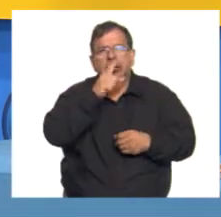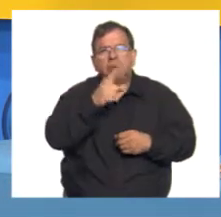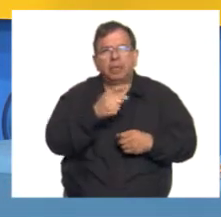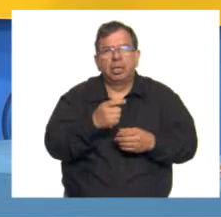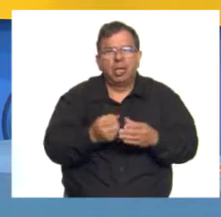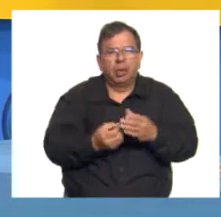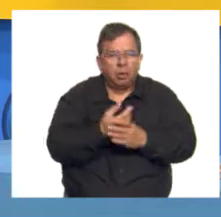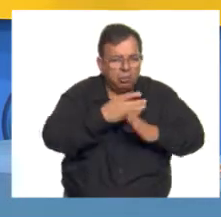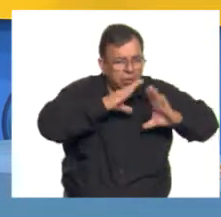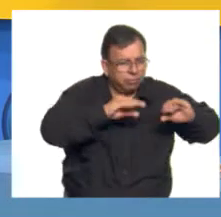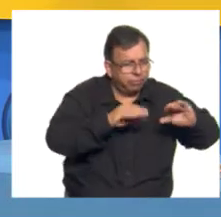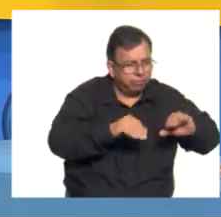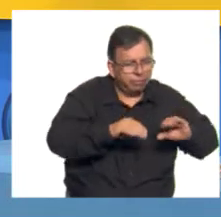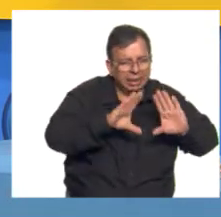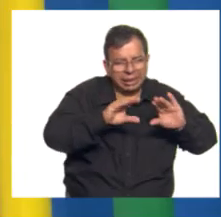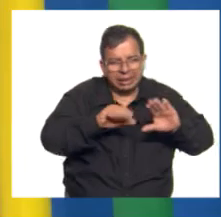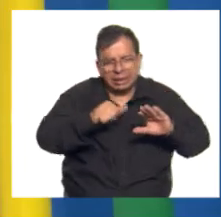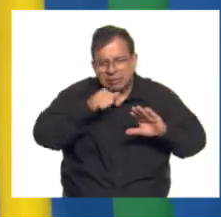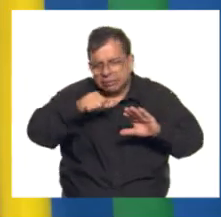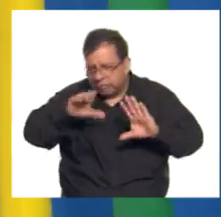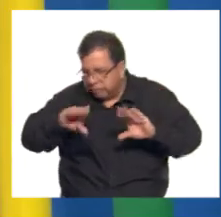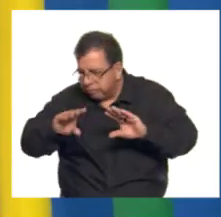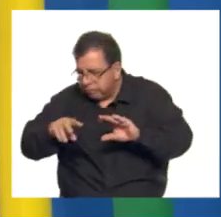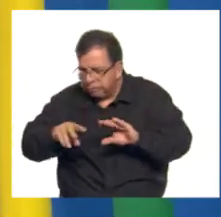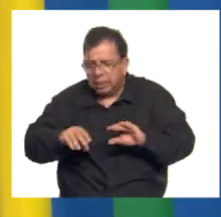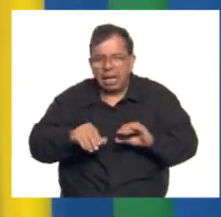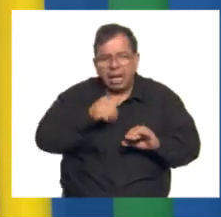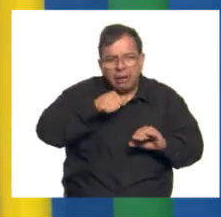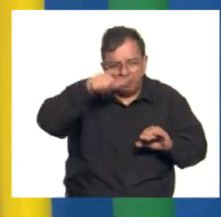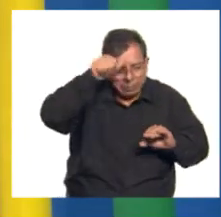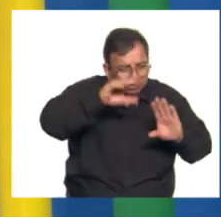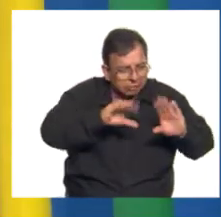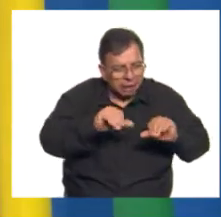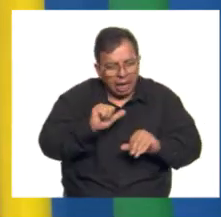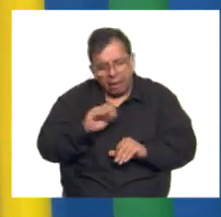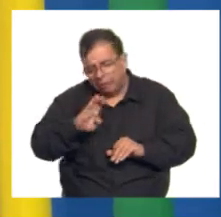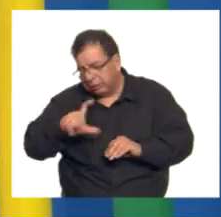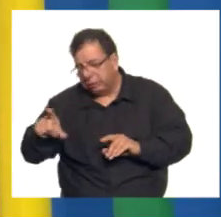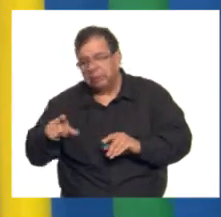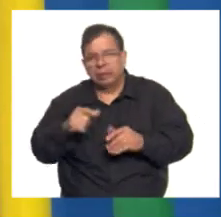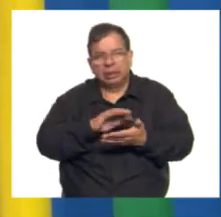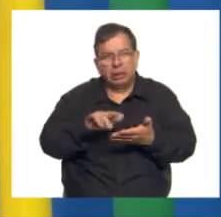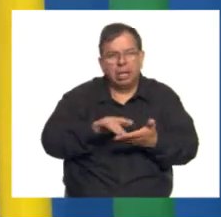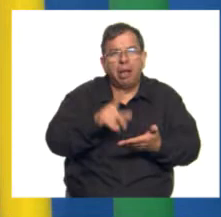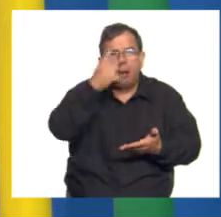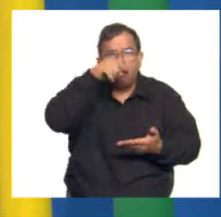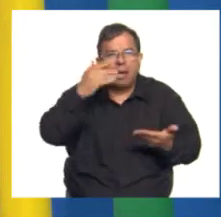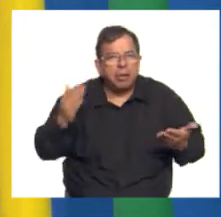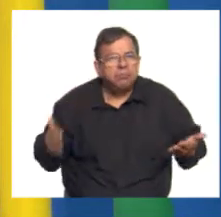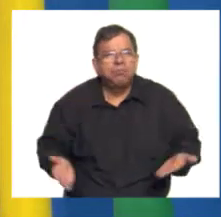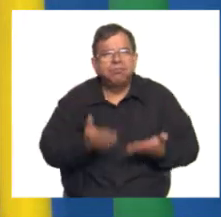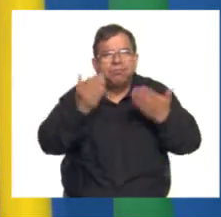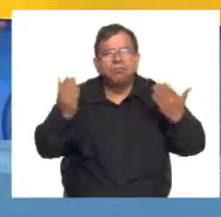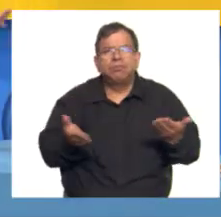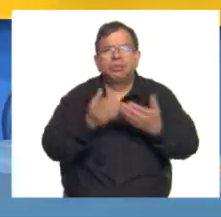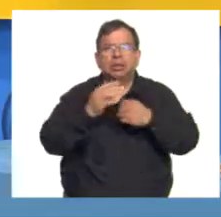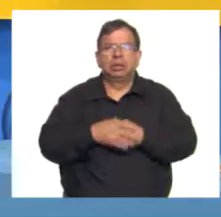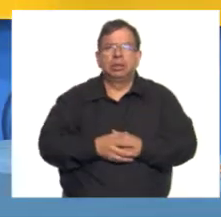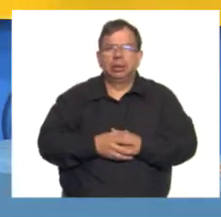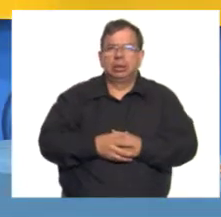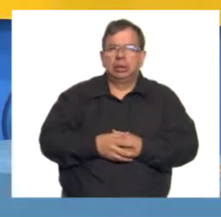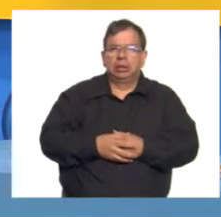campañas de alfabetización. Entonces, vaya que se llevaron a cabo medidas para promover la educación en esa época.